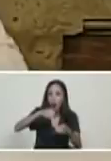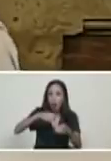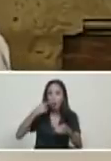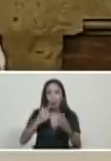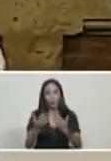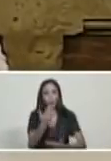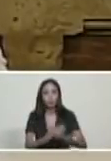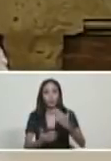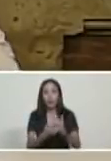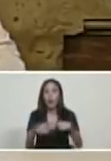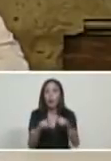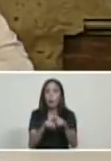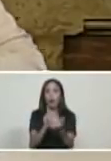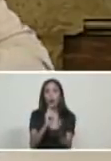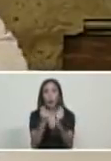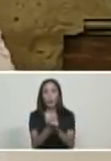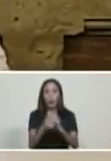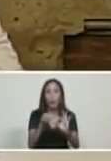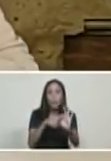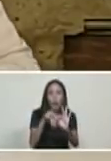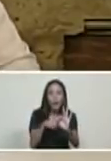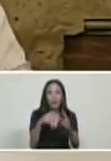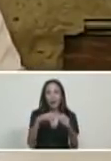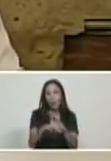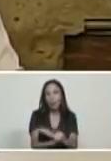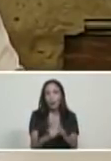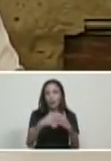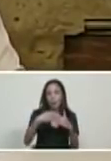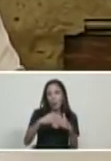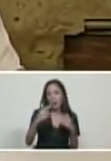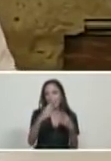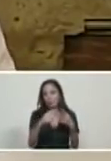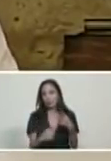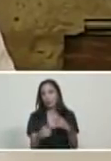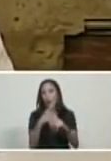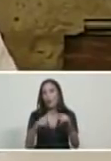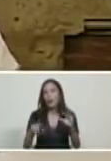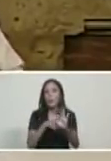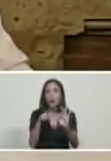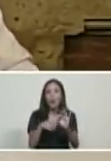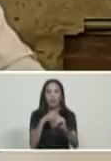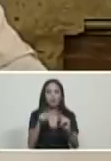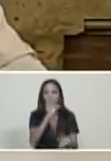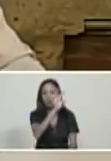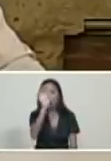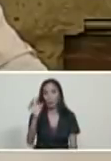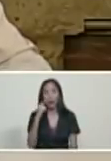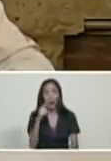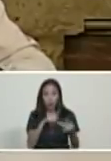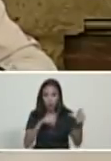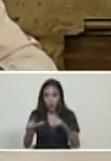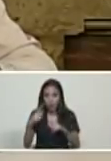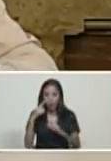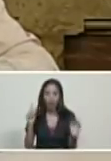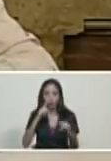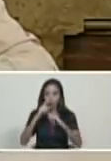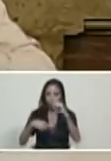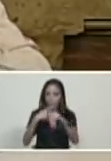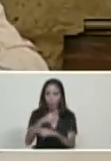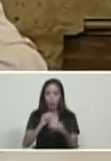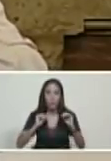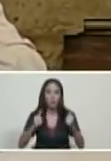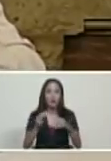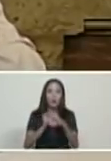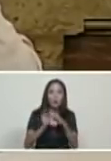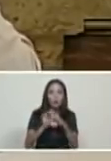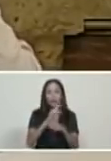en divisas convertibles. Pero bueno, cuando la tengamos lista, ya nosotros la haremos el anuncio, su activación. Pero